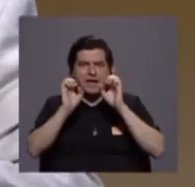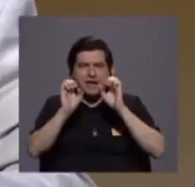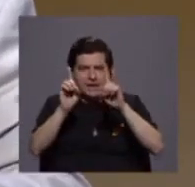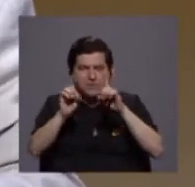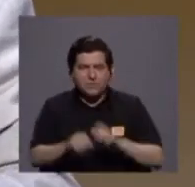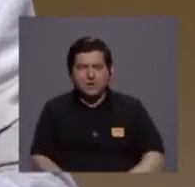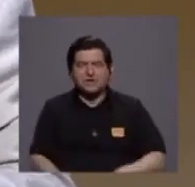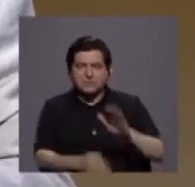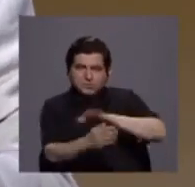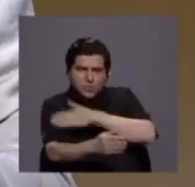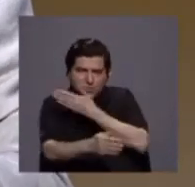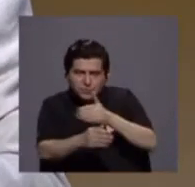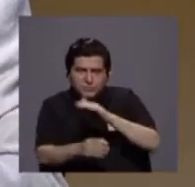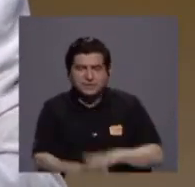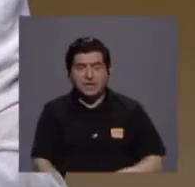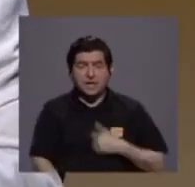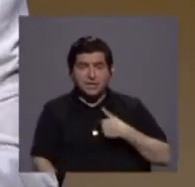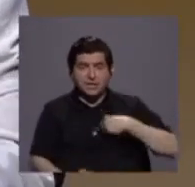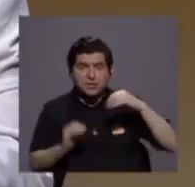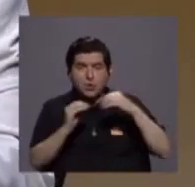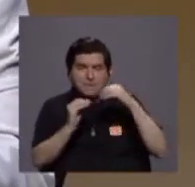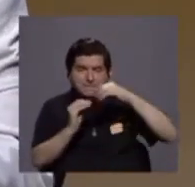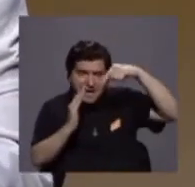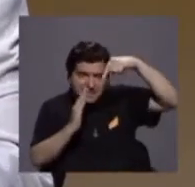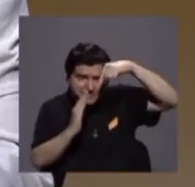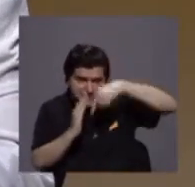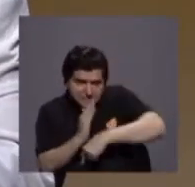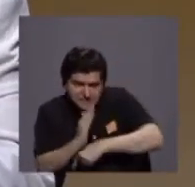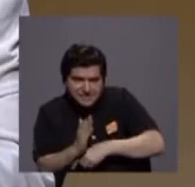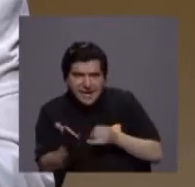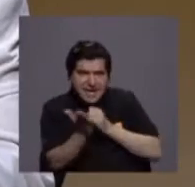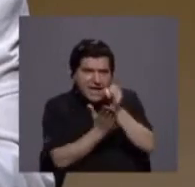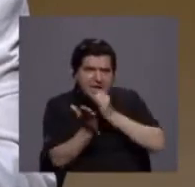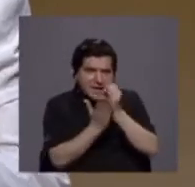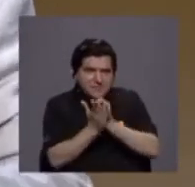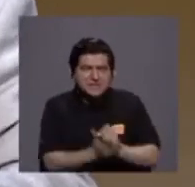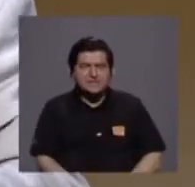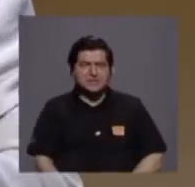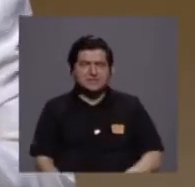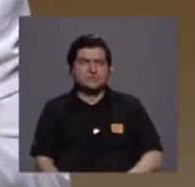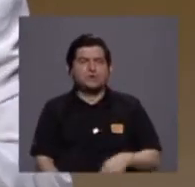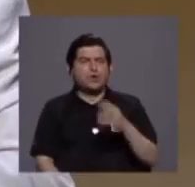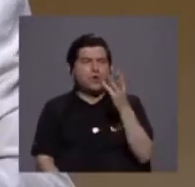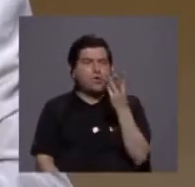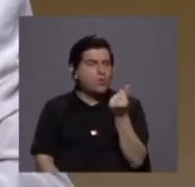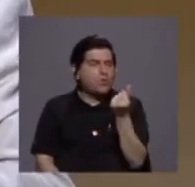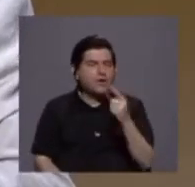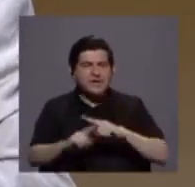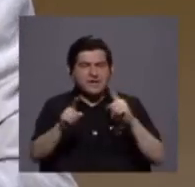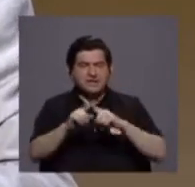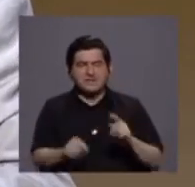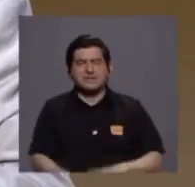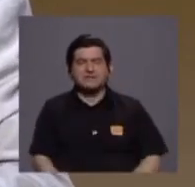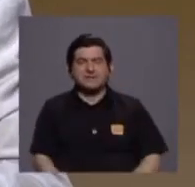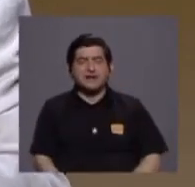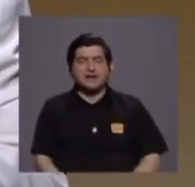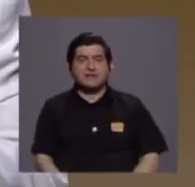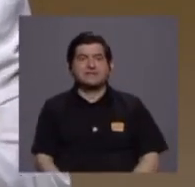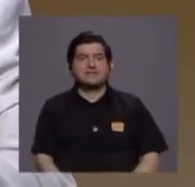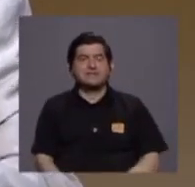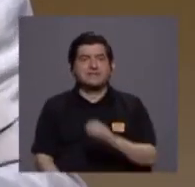me hace todavía penetrar más en la investigación cualitativa y en diferentes paradigmas